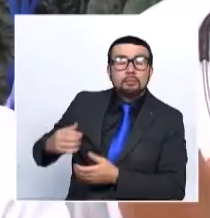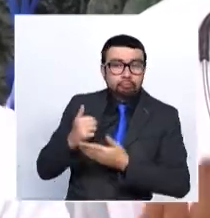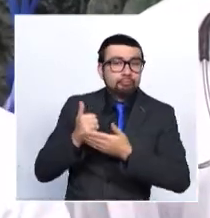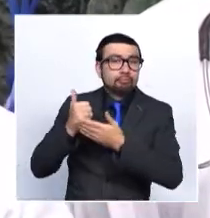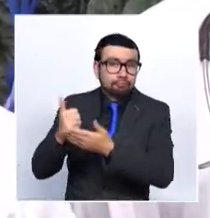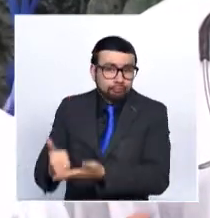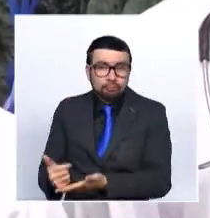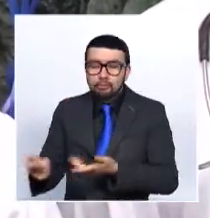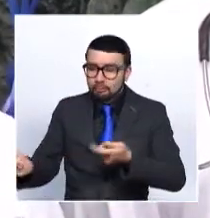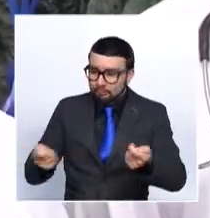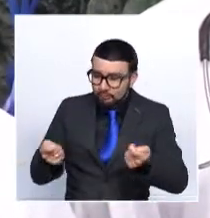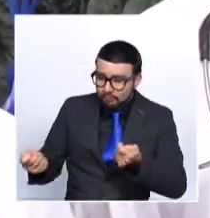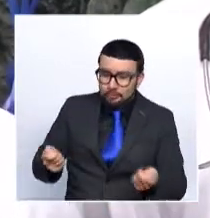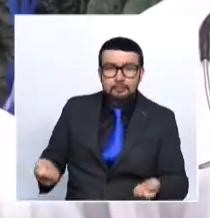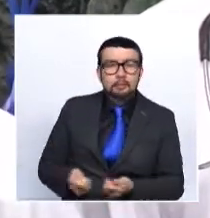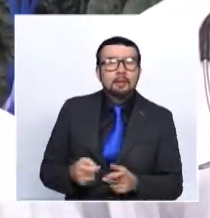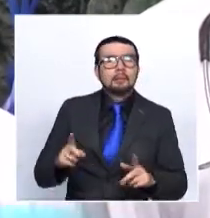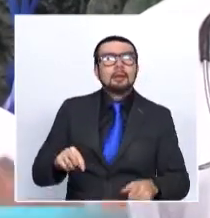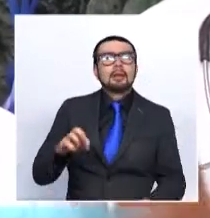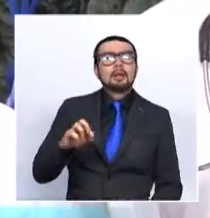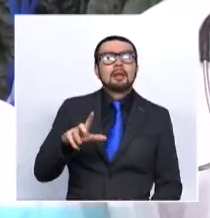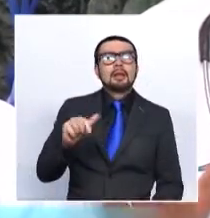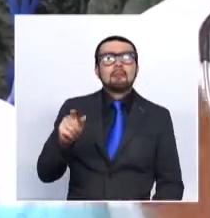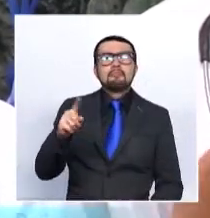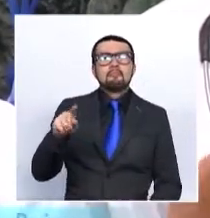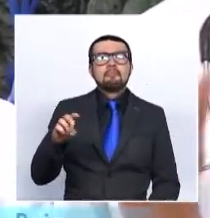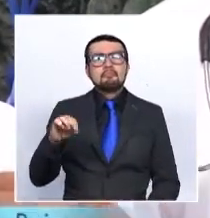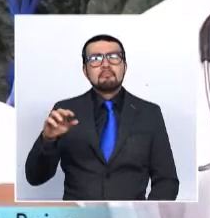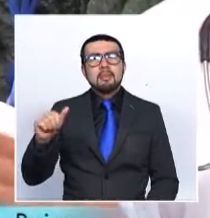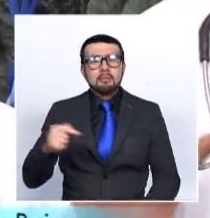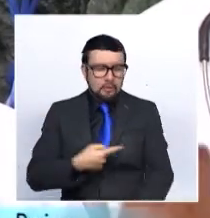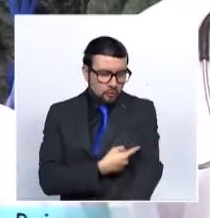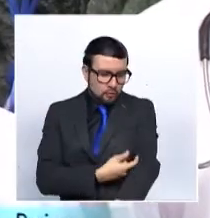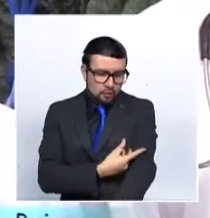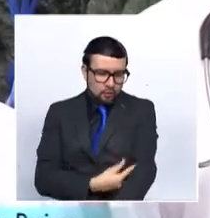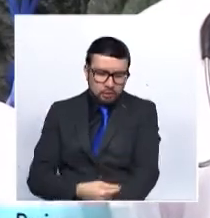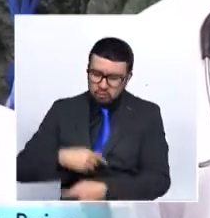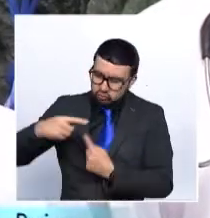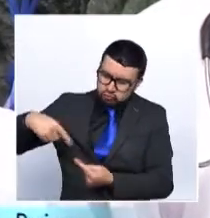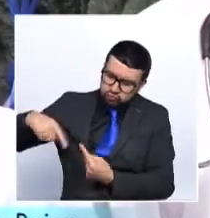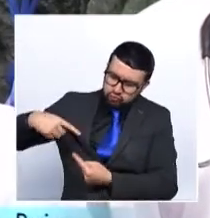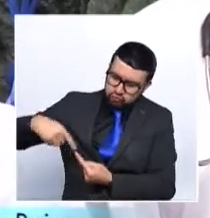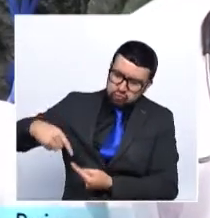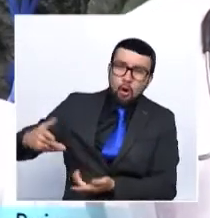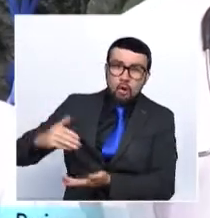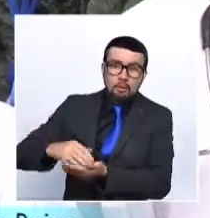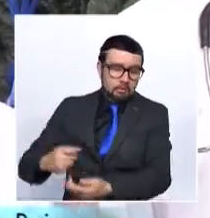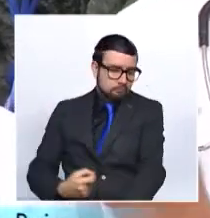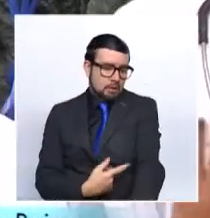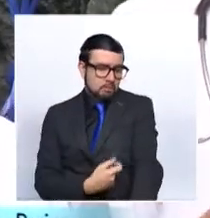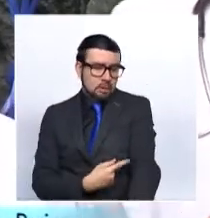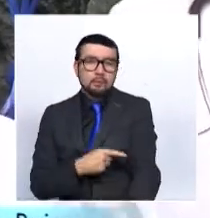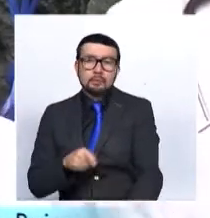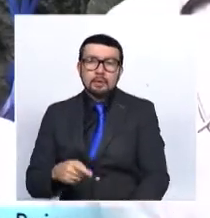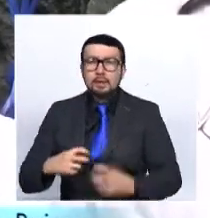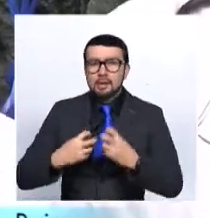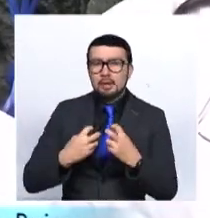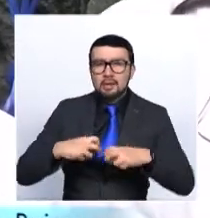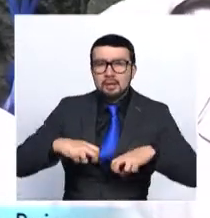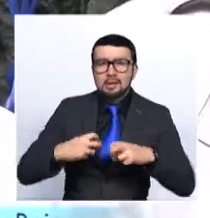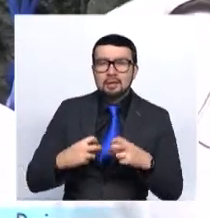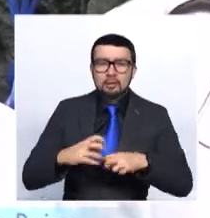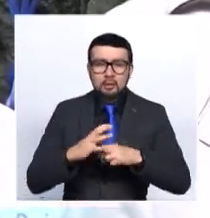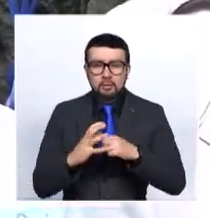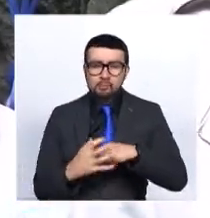fisioterapéutica, manejamos el plasma rico en plaquetas para parte de los problemas articulares, ya la